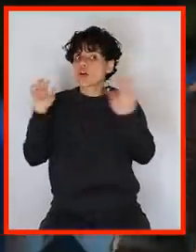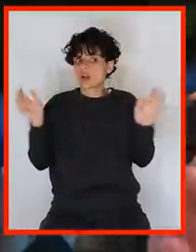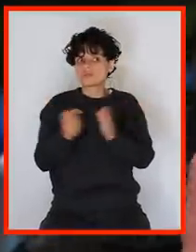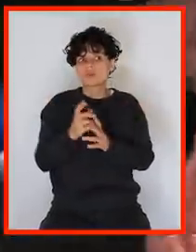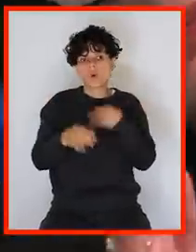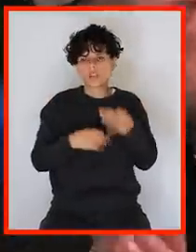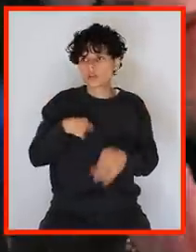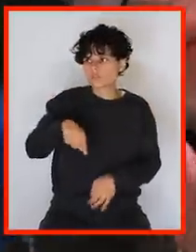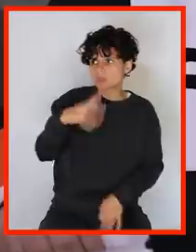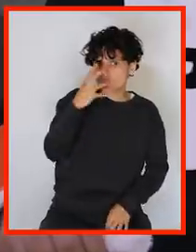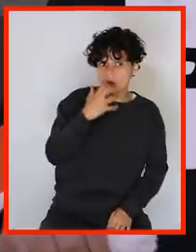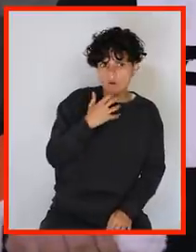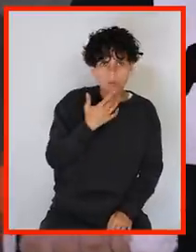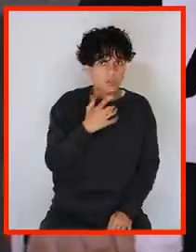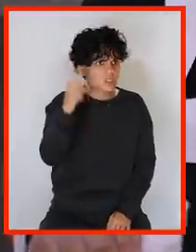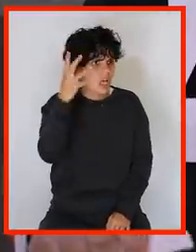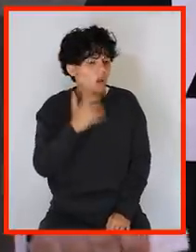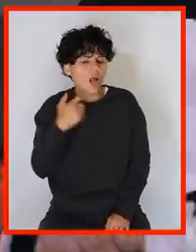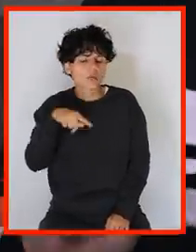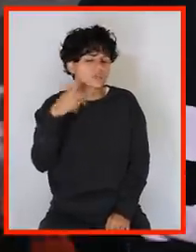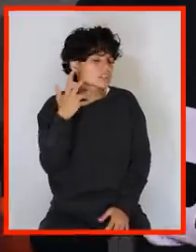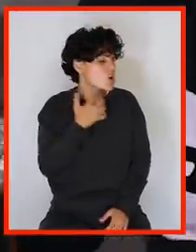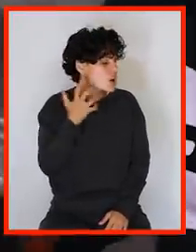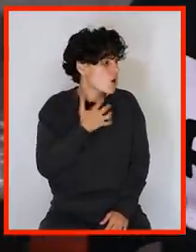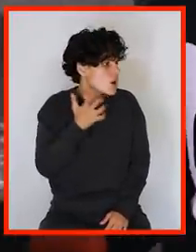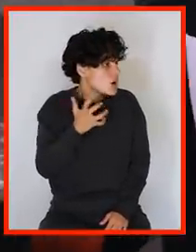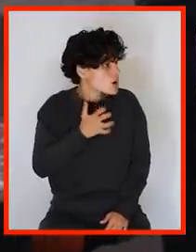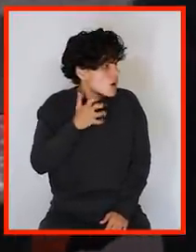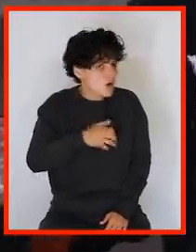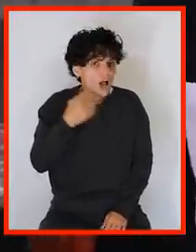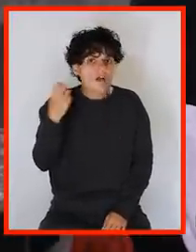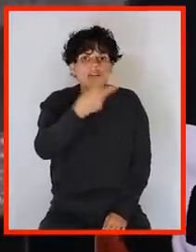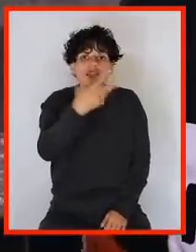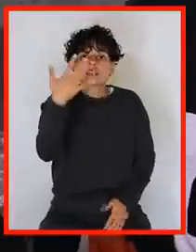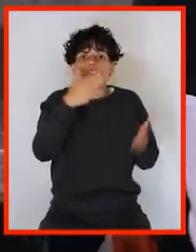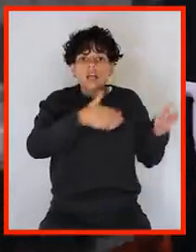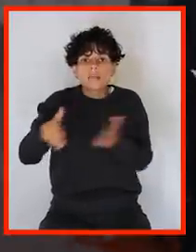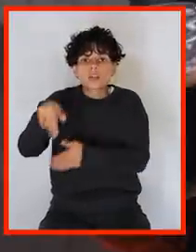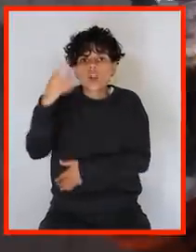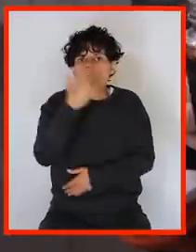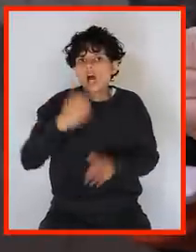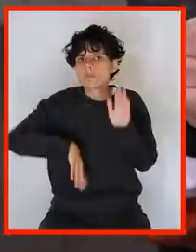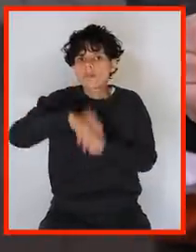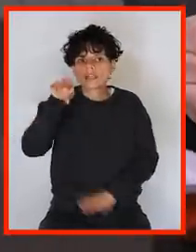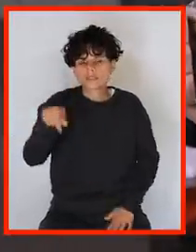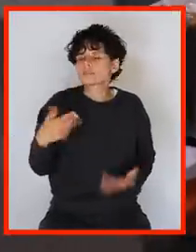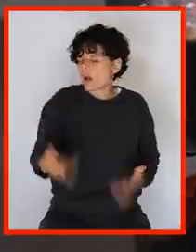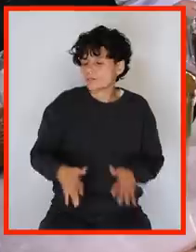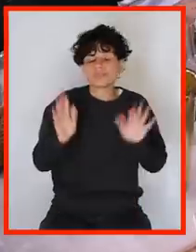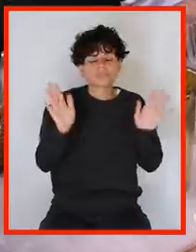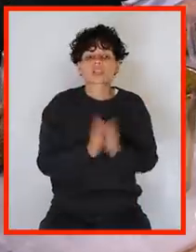mía. ¿Pero de qué estamos haciendo? ¿Joder? No, se enoja todo el rato, no enojó nada. El más enojón de 25 capítulos salió un buen